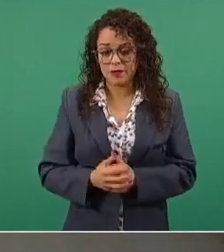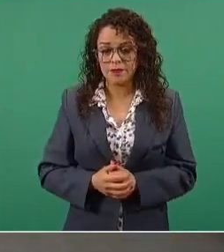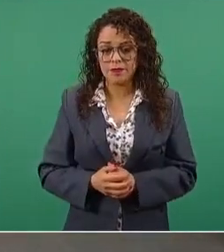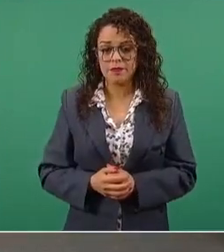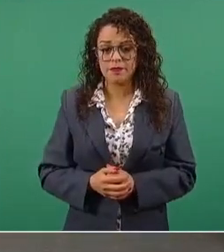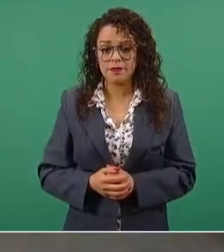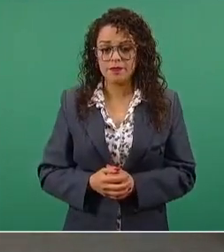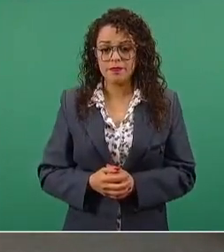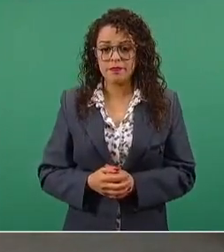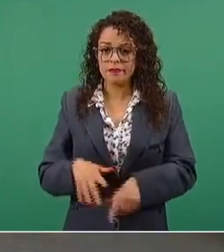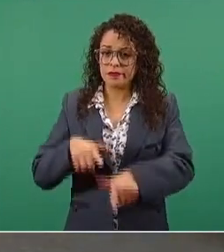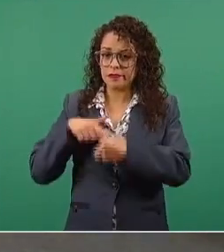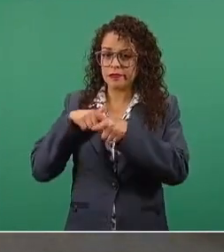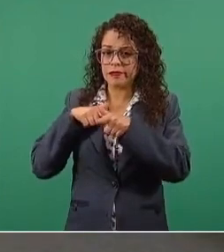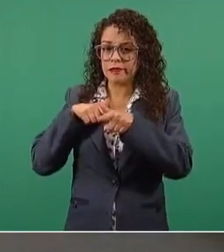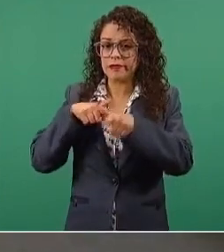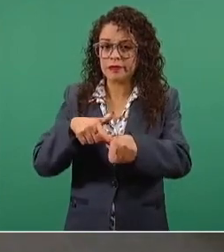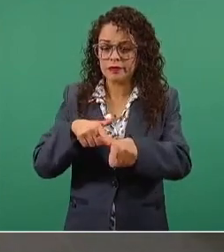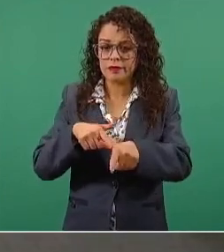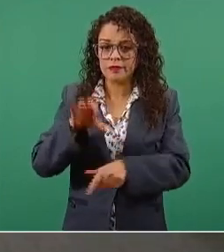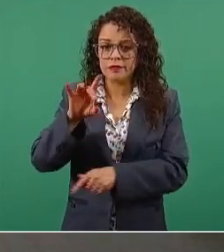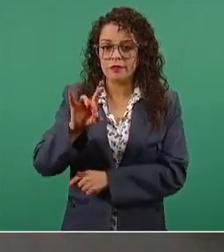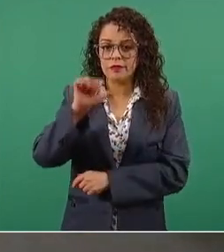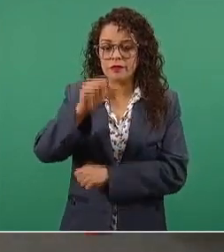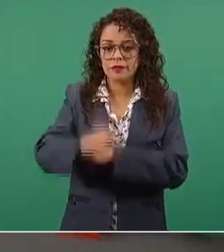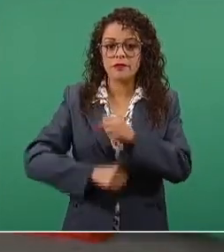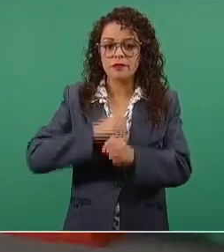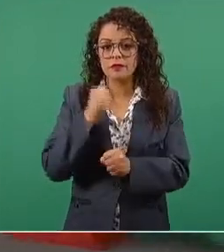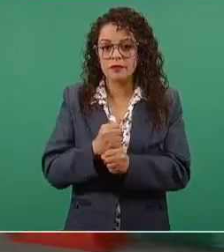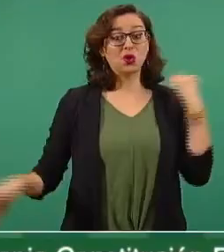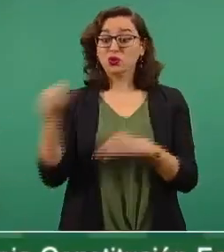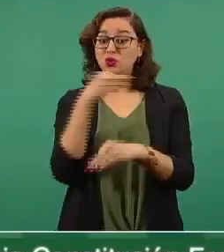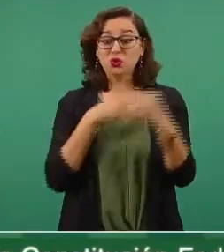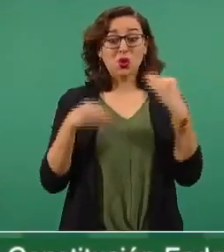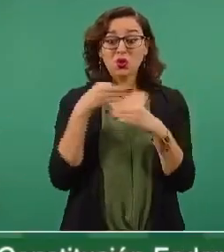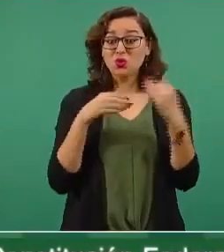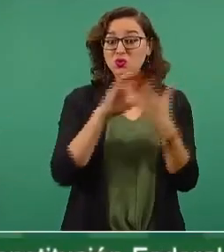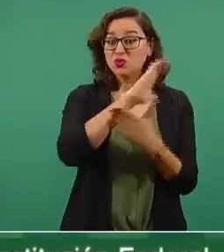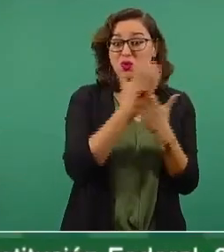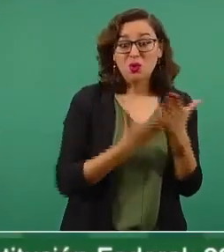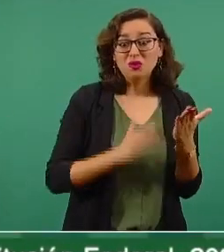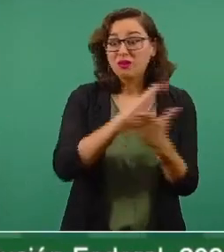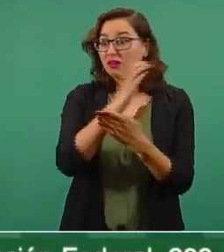en 36 años del periodo neoliberal. El caso de